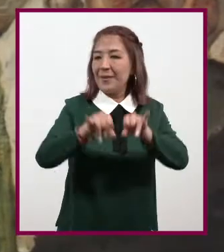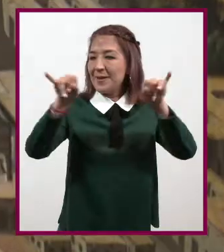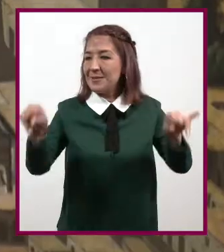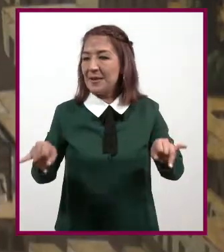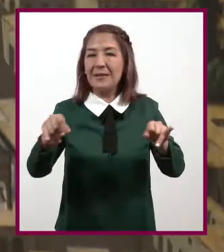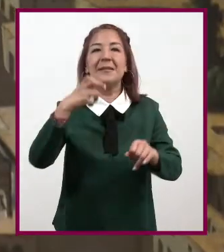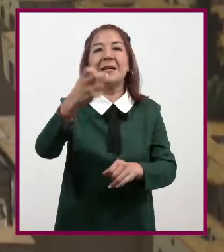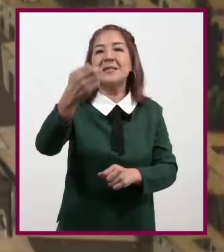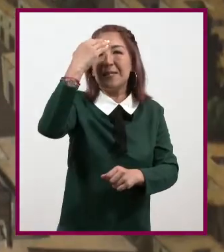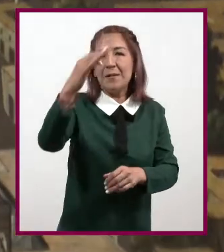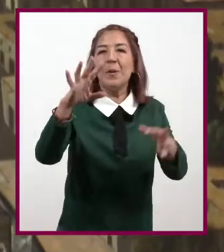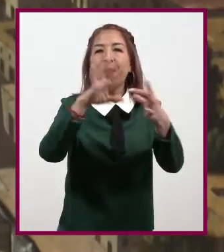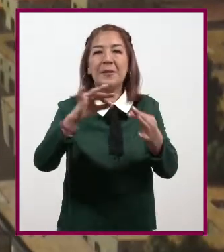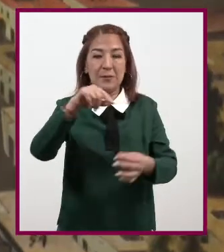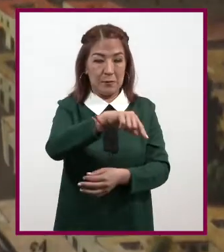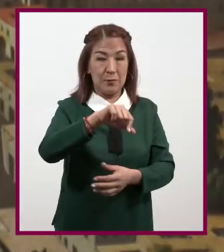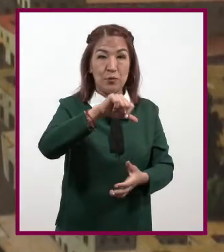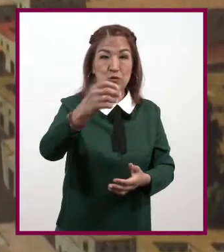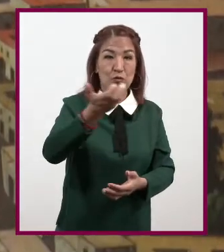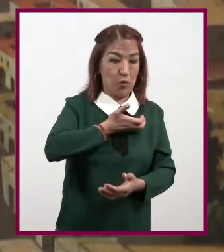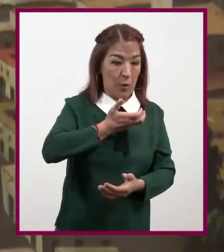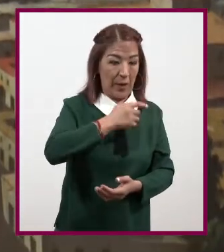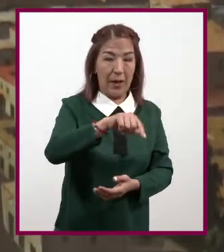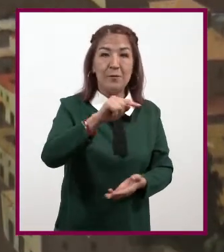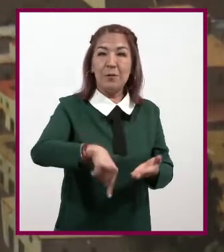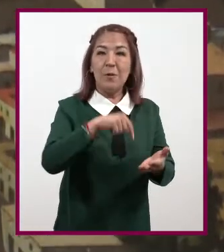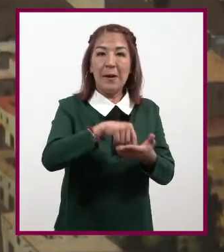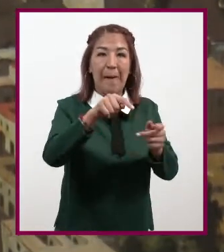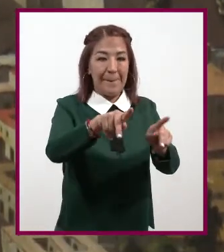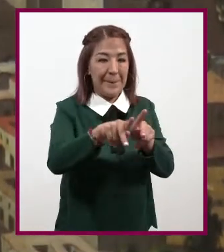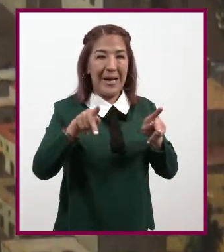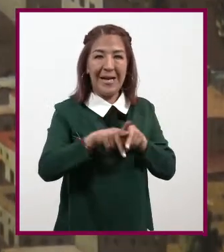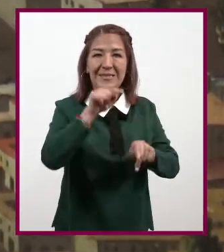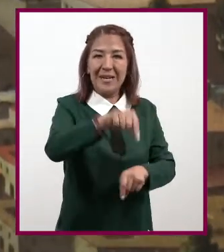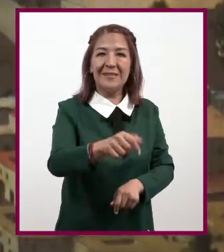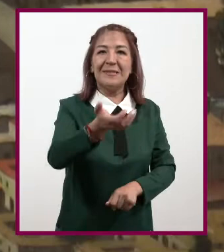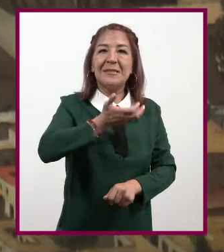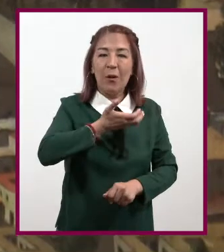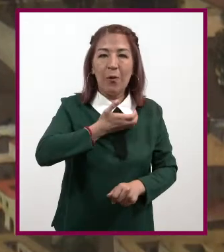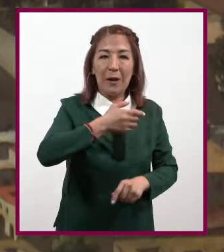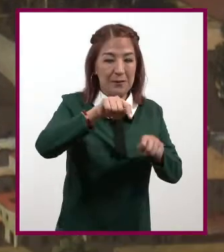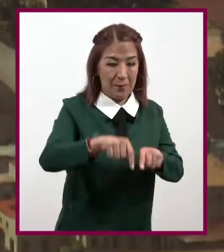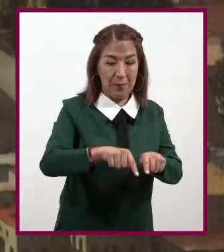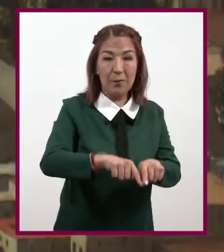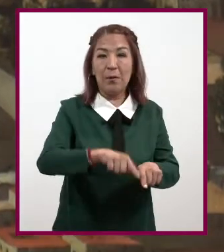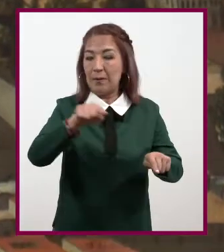considerado actual centro histórico capitalino, la Plaza de la Constitución, con